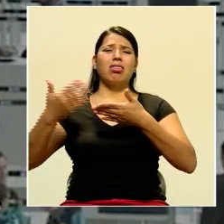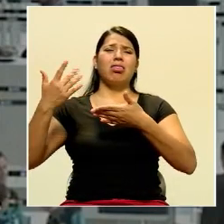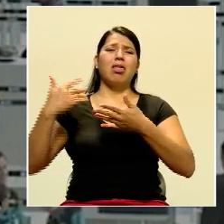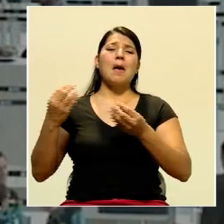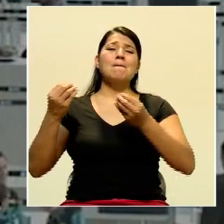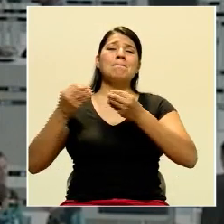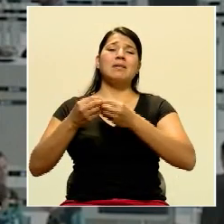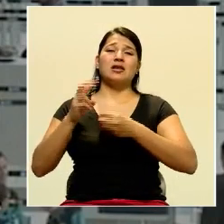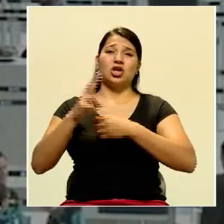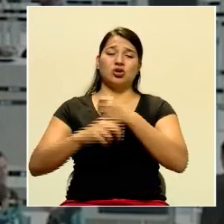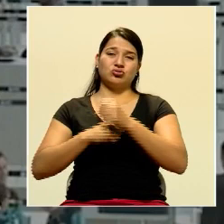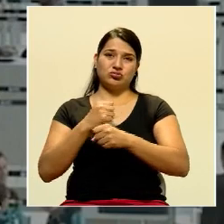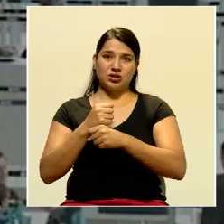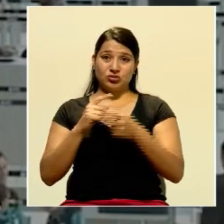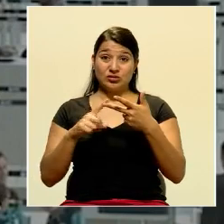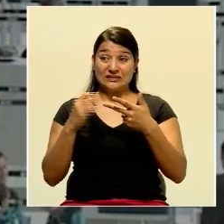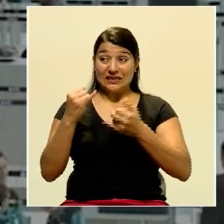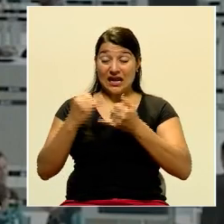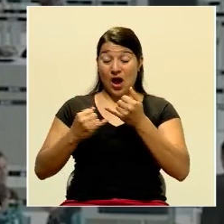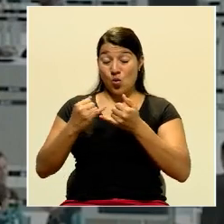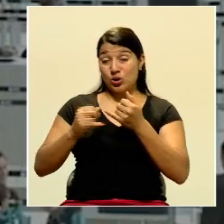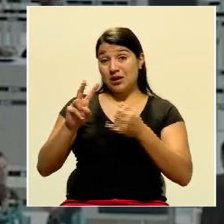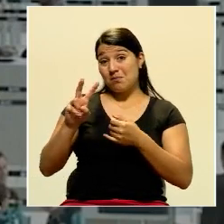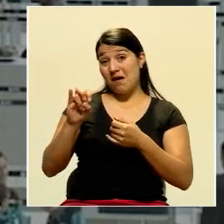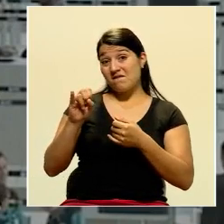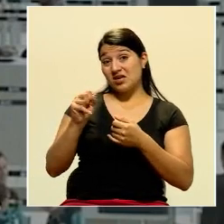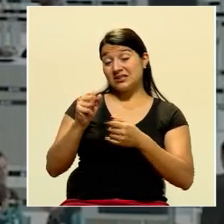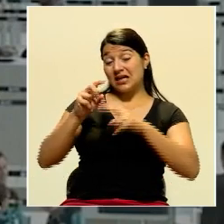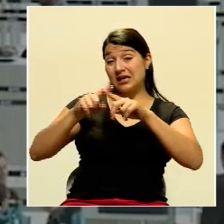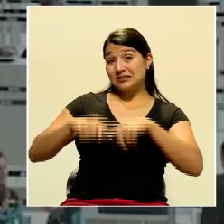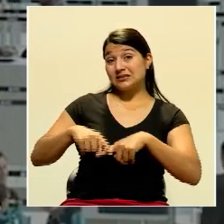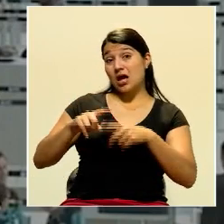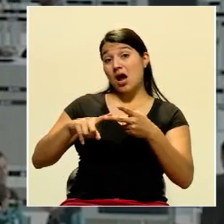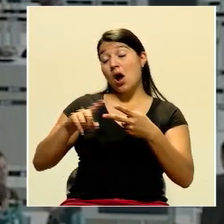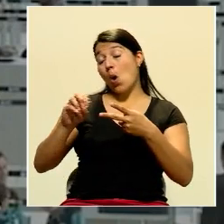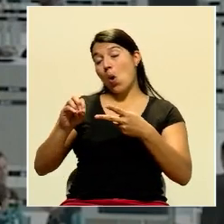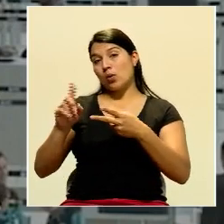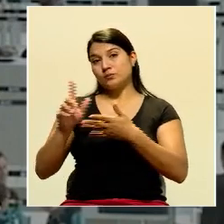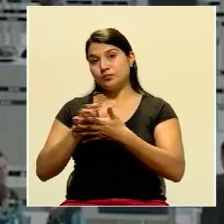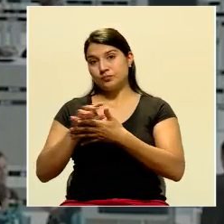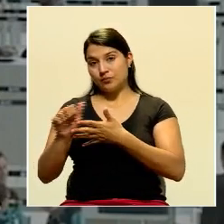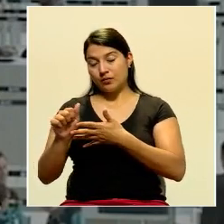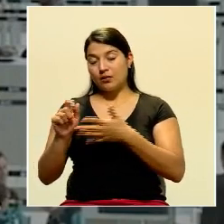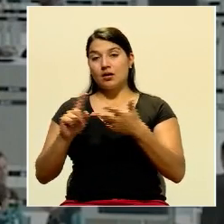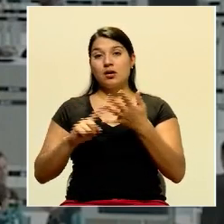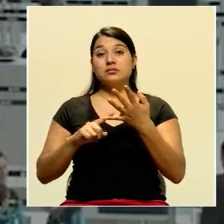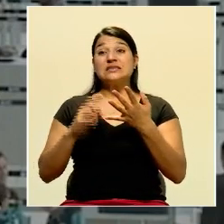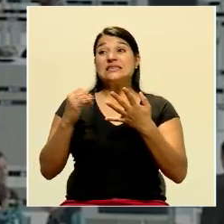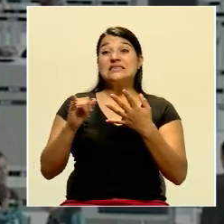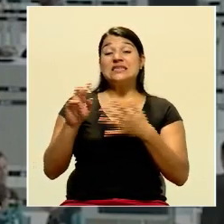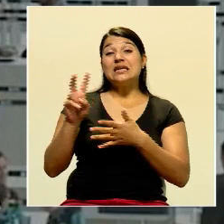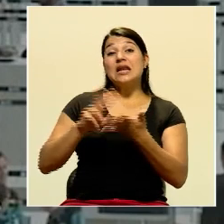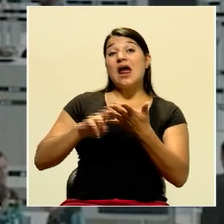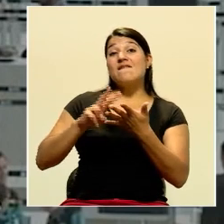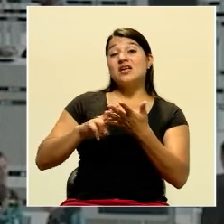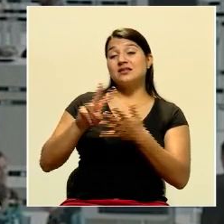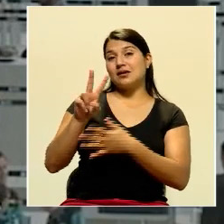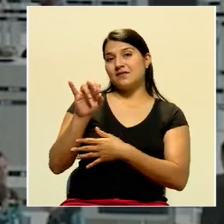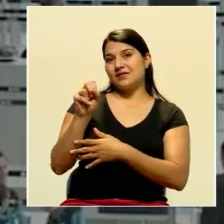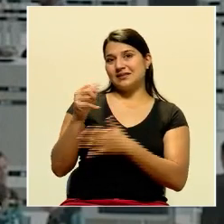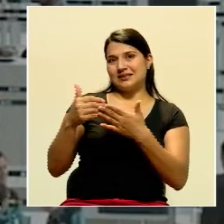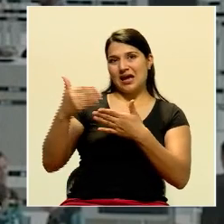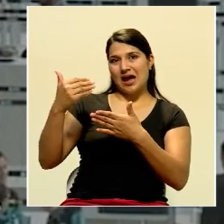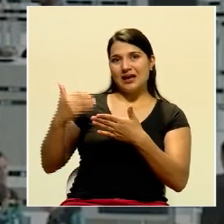última visa válida fue cancelada o revocada. También si la visa anterior estaba limitada a una sola entrada o